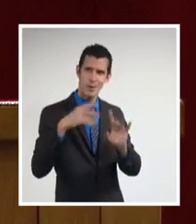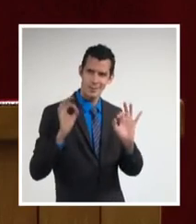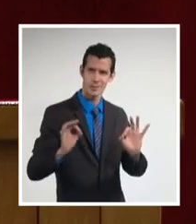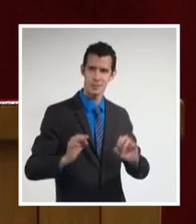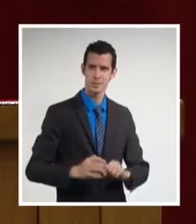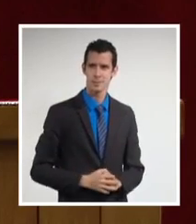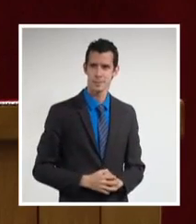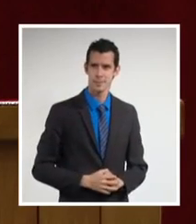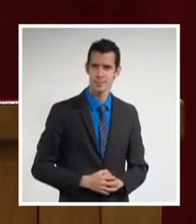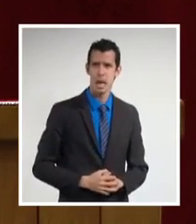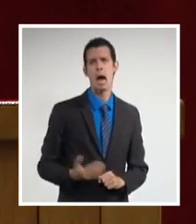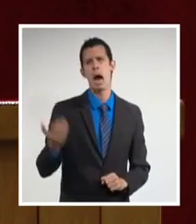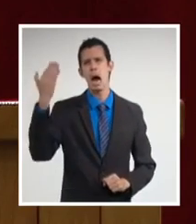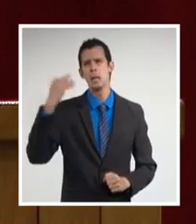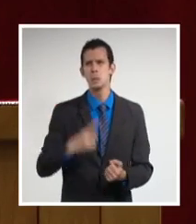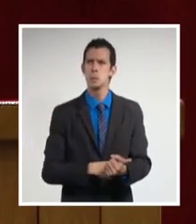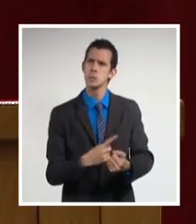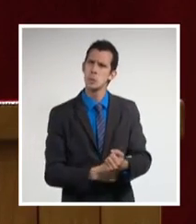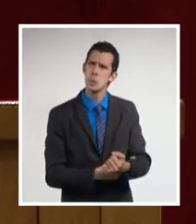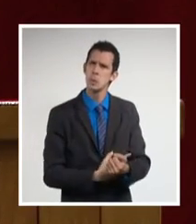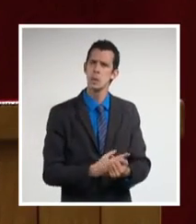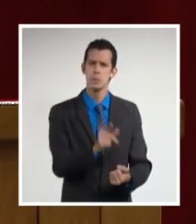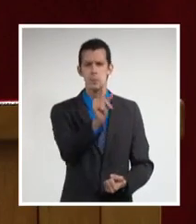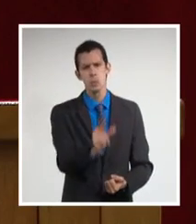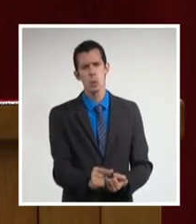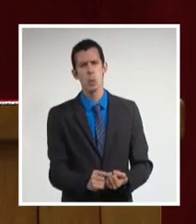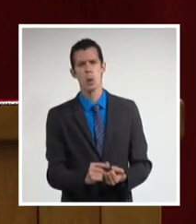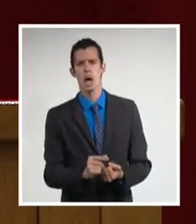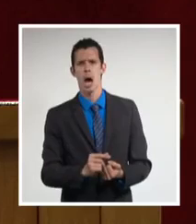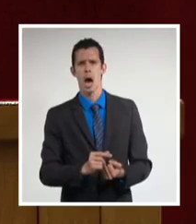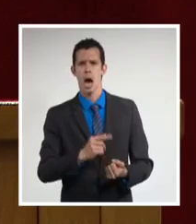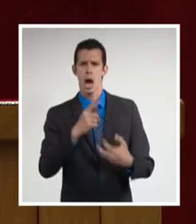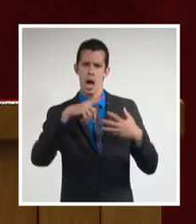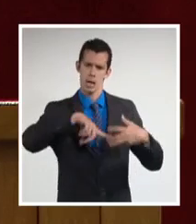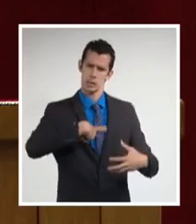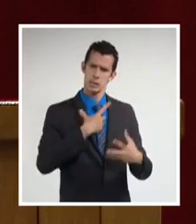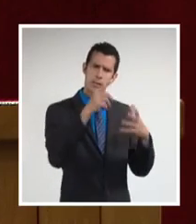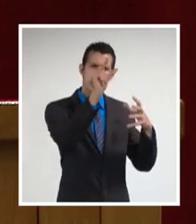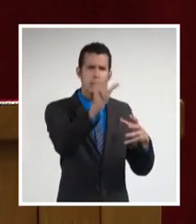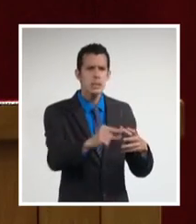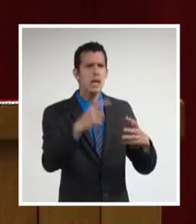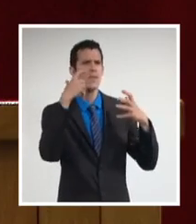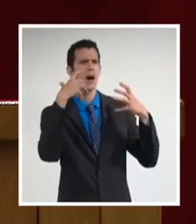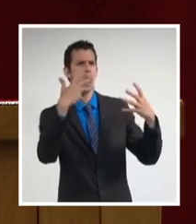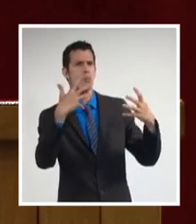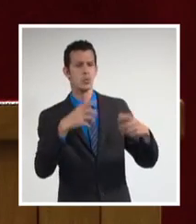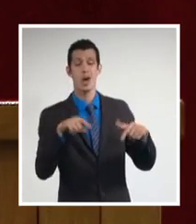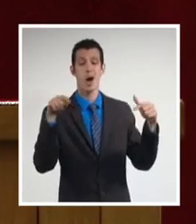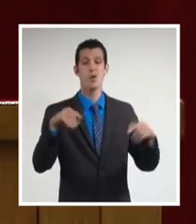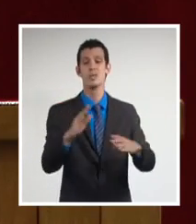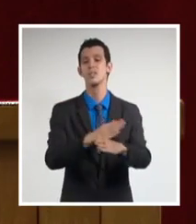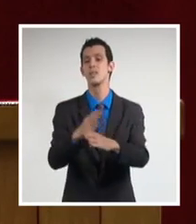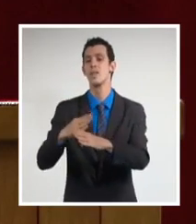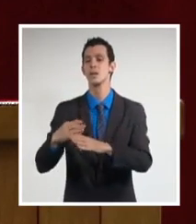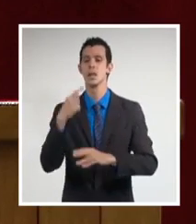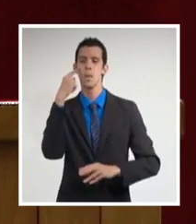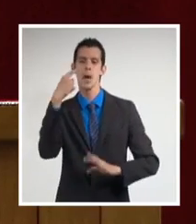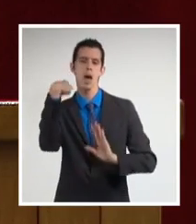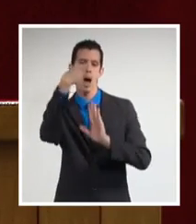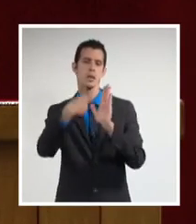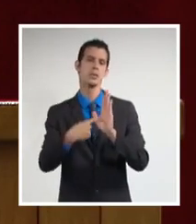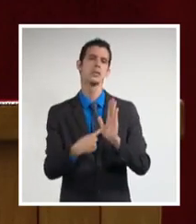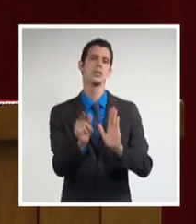escenarios. Van en busca de expresiones y proyecciones artísticas subestimadas por las instituciones que nacen y crecen en el barrio, en